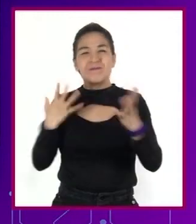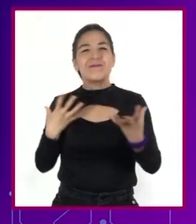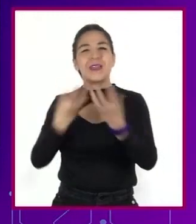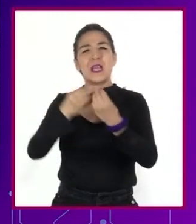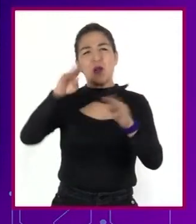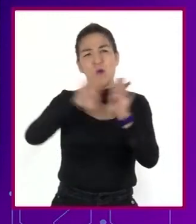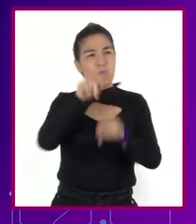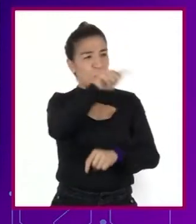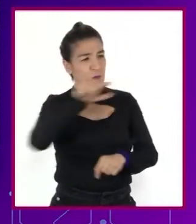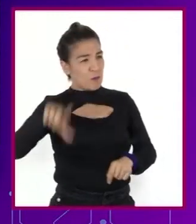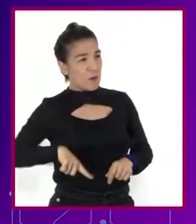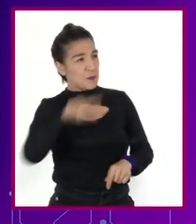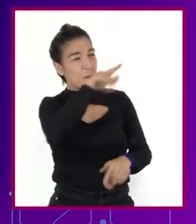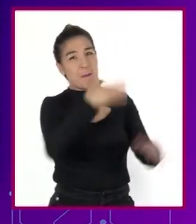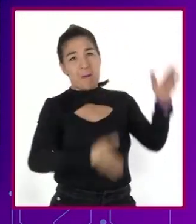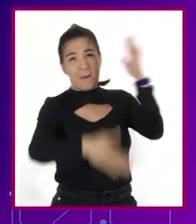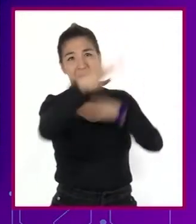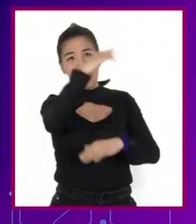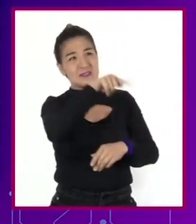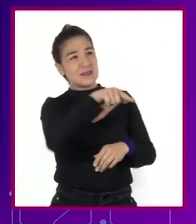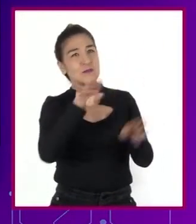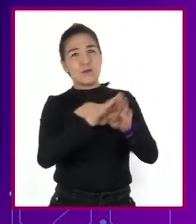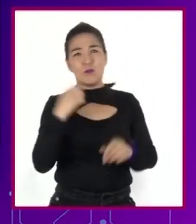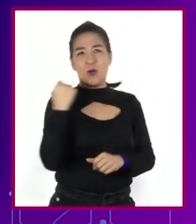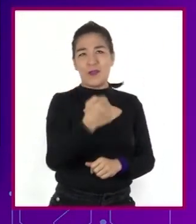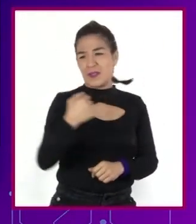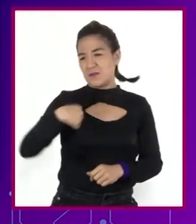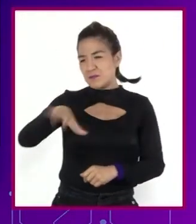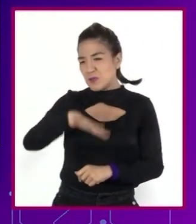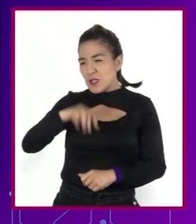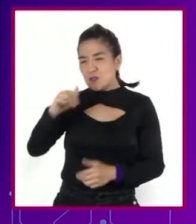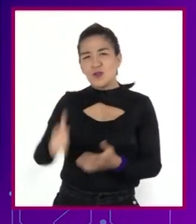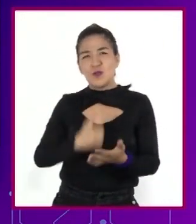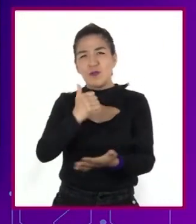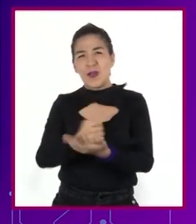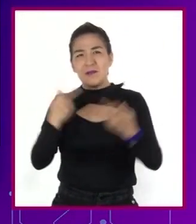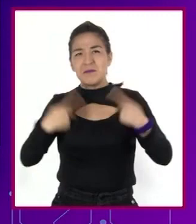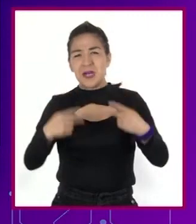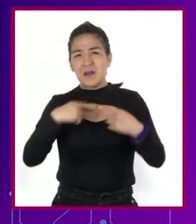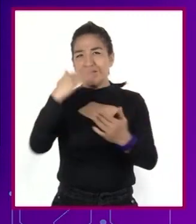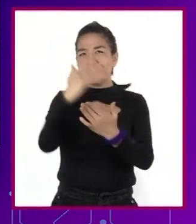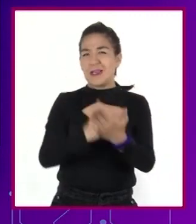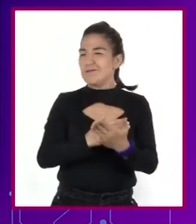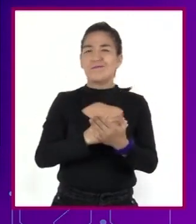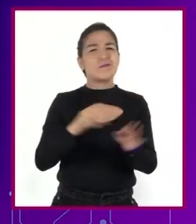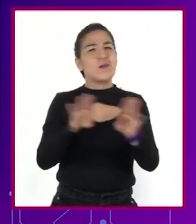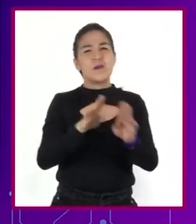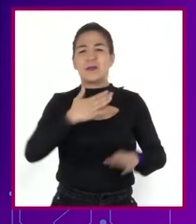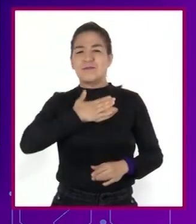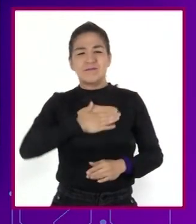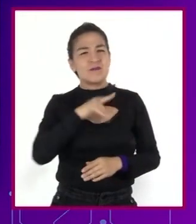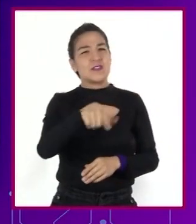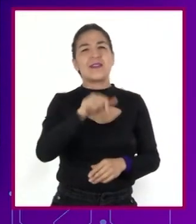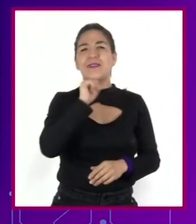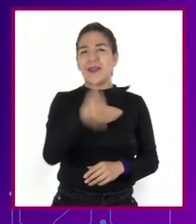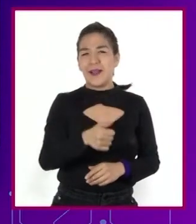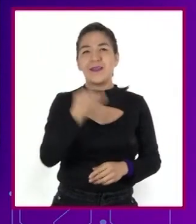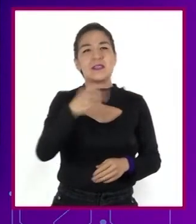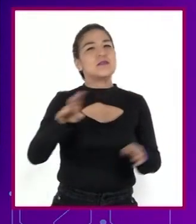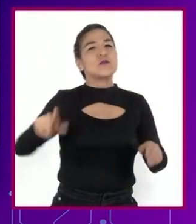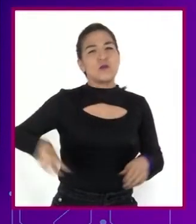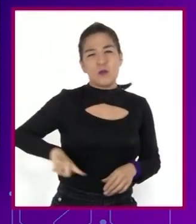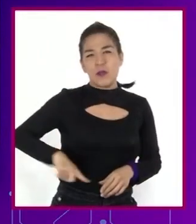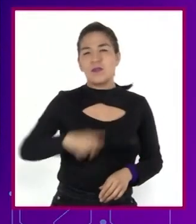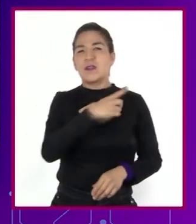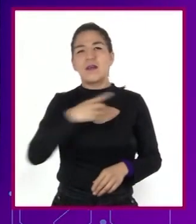más poder que el que los ciudadanos le den. La guerra le parecía injusta y también que su gobierno estuviera a favor